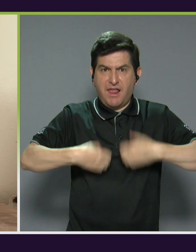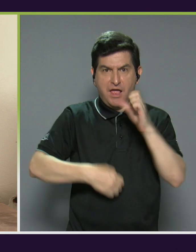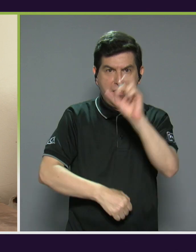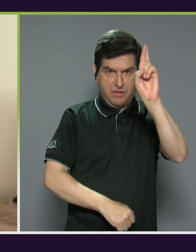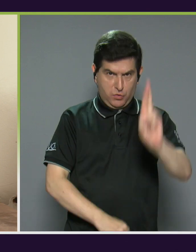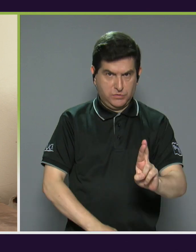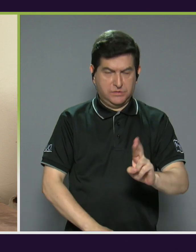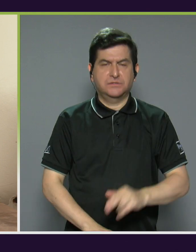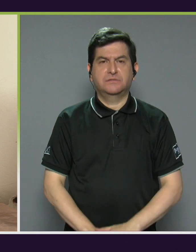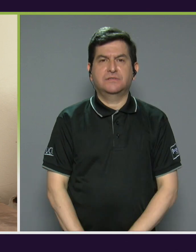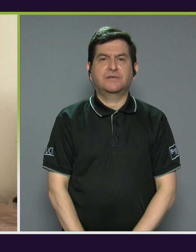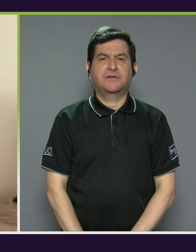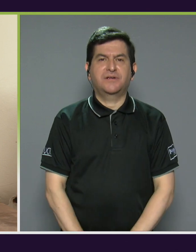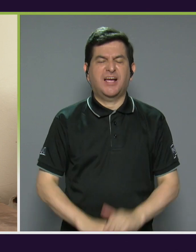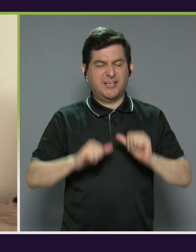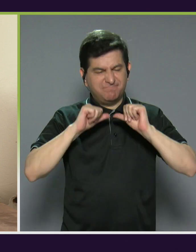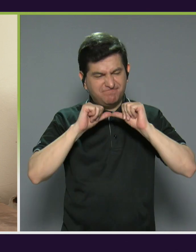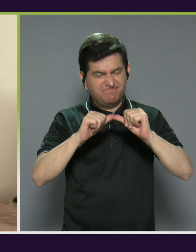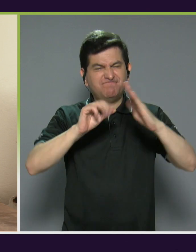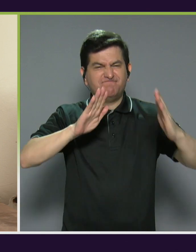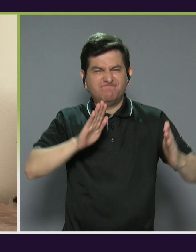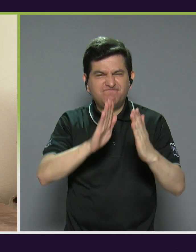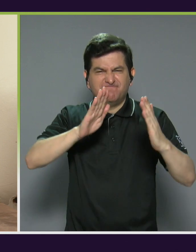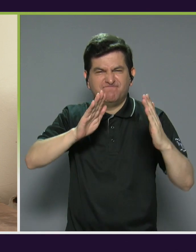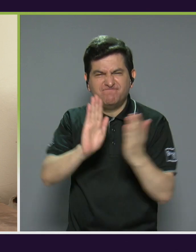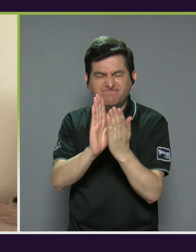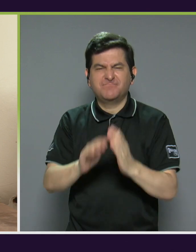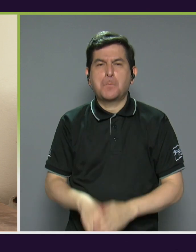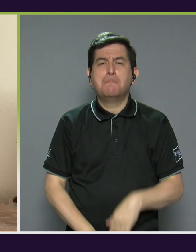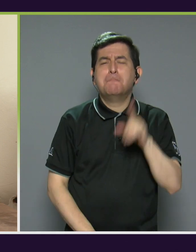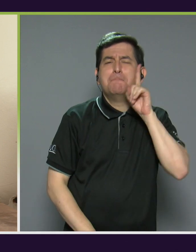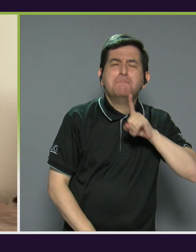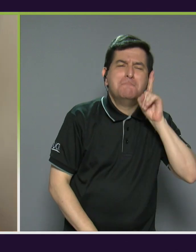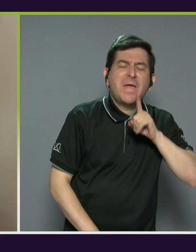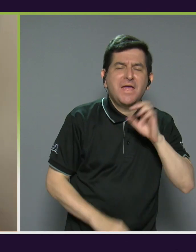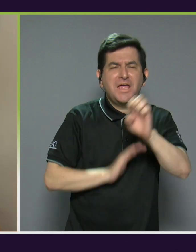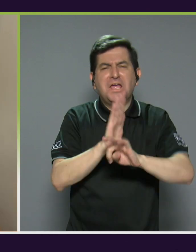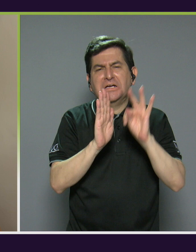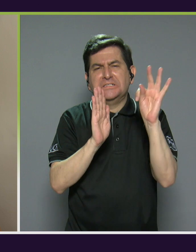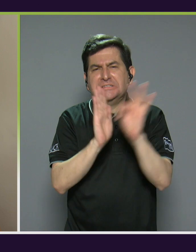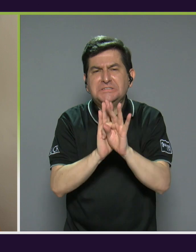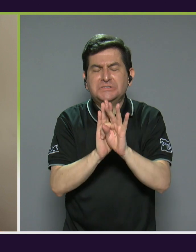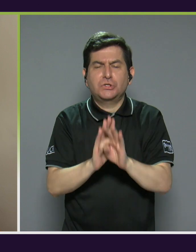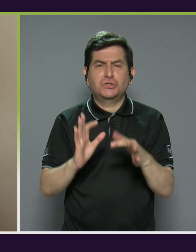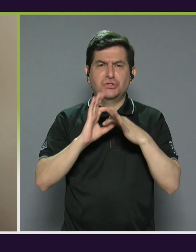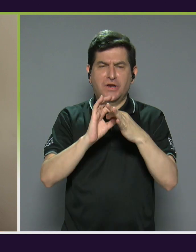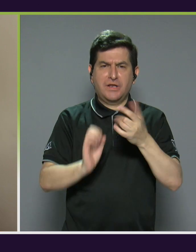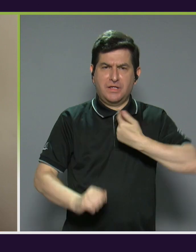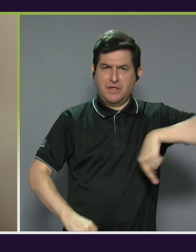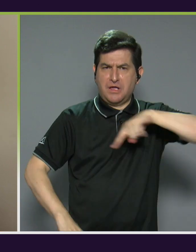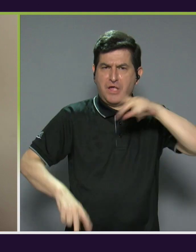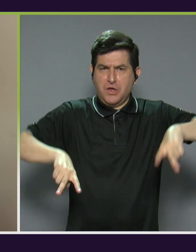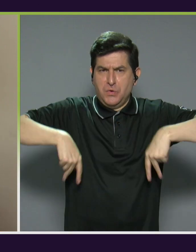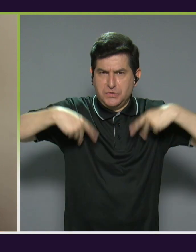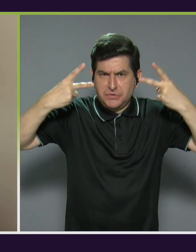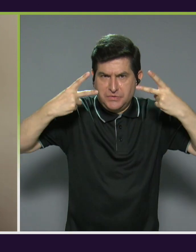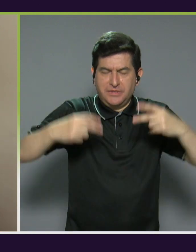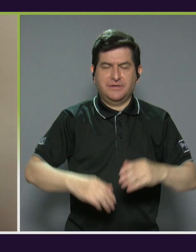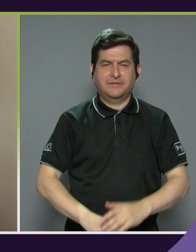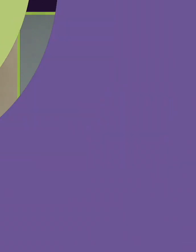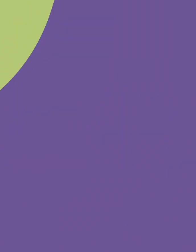legislación que existe en Costa Rica, seguimos enfrentando muchísimos mitos, estereotipos en torno a nuestra vida,